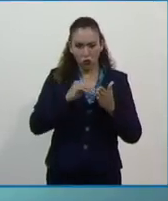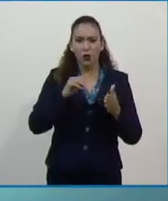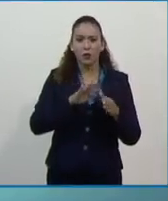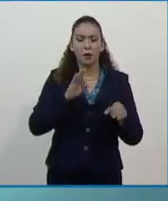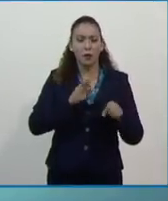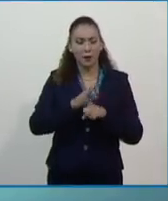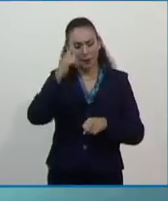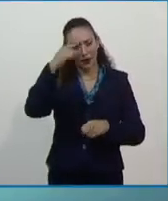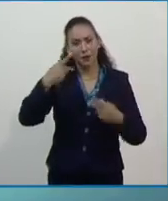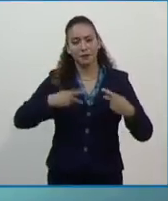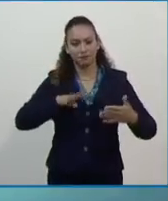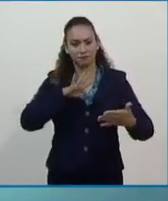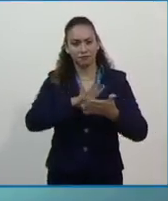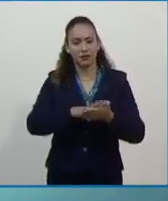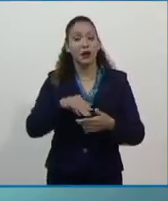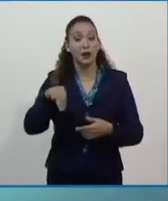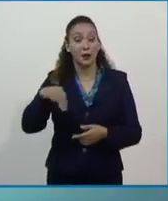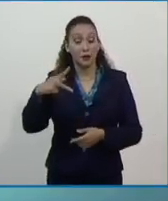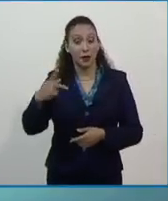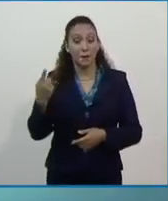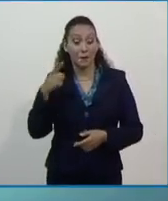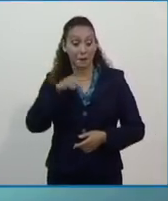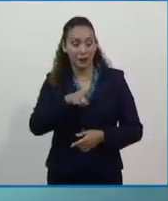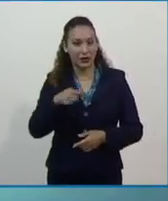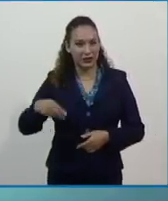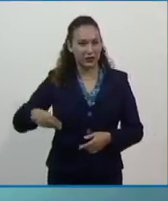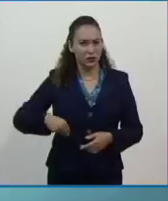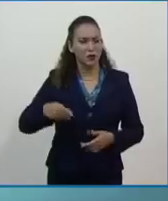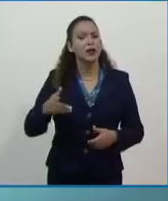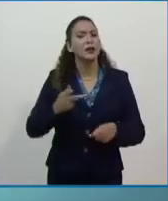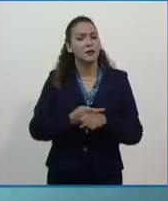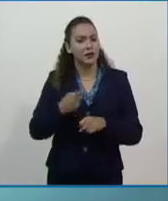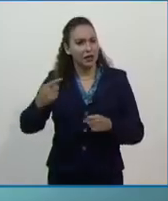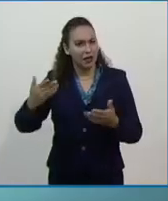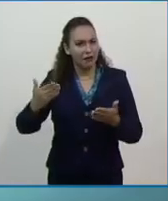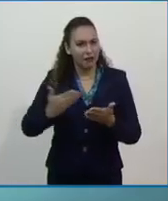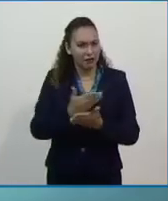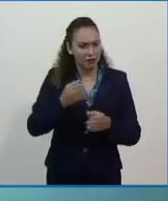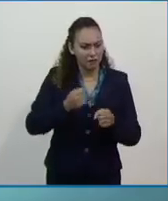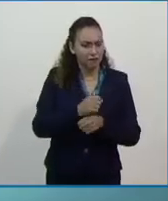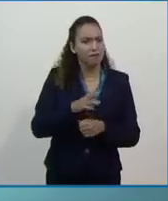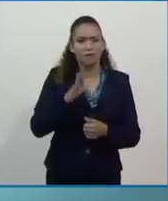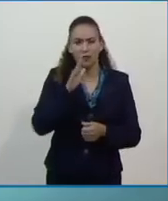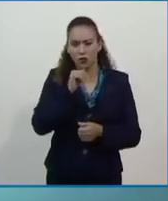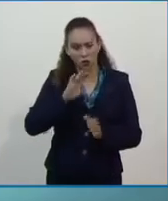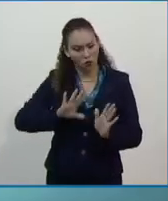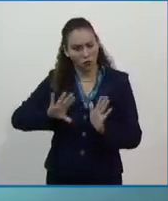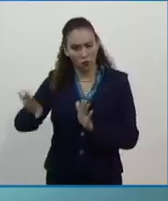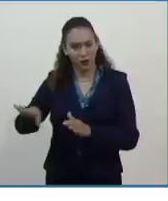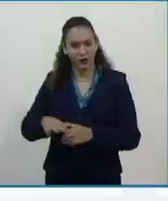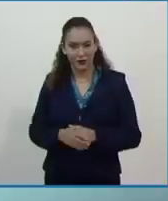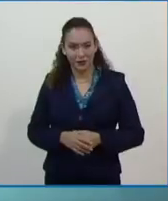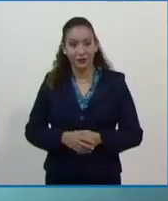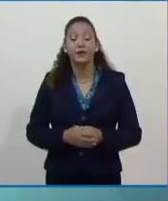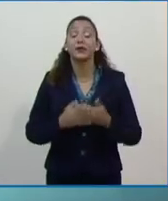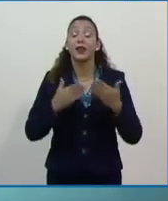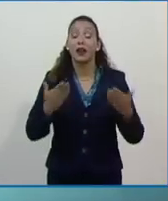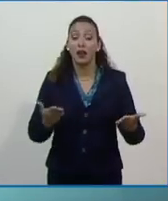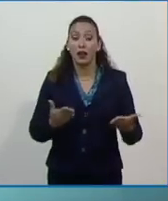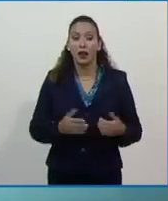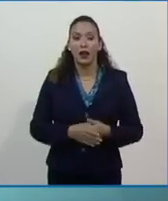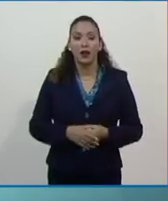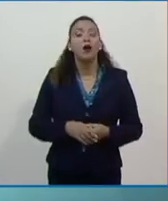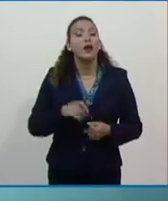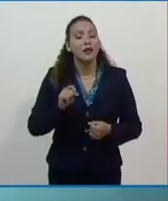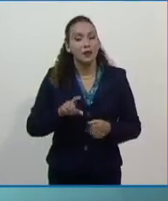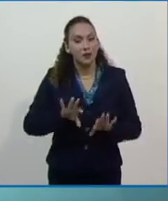El Ministerio Público, como órgano acusador, no tiene legitimación para promoverlo por parte quejosa, y compensación de costas